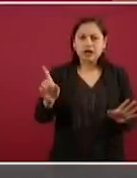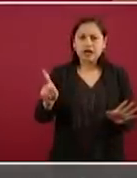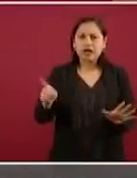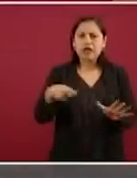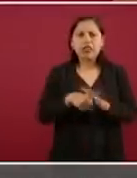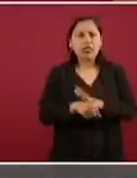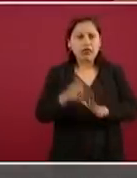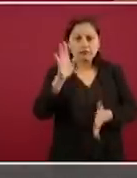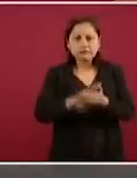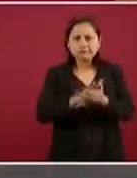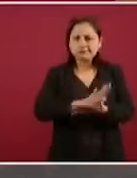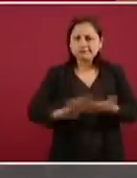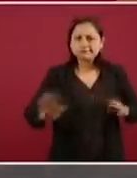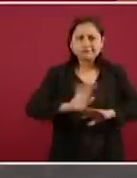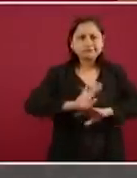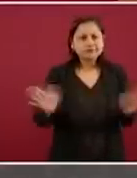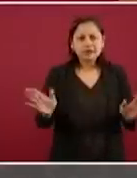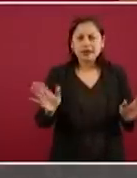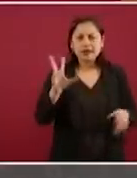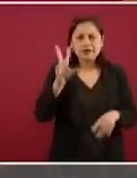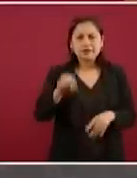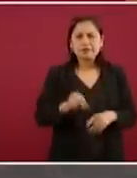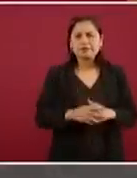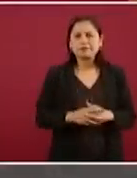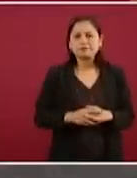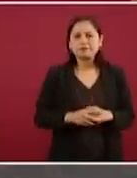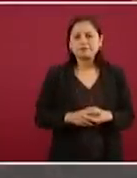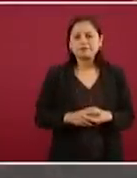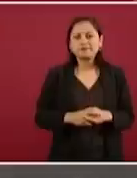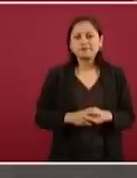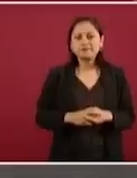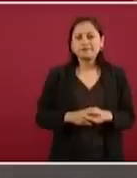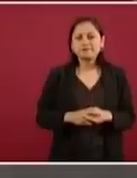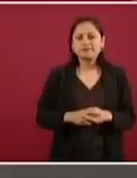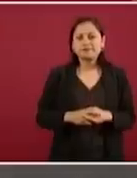Y nada de que es que